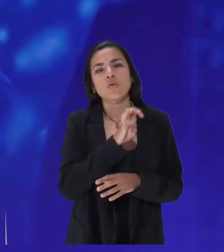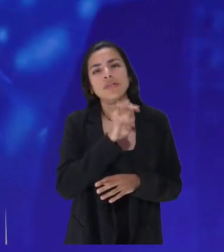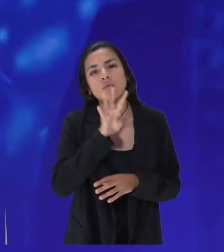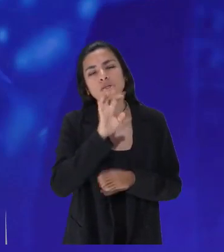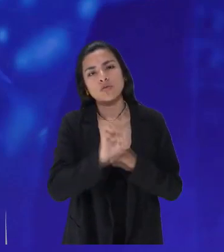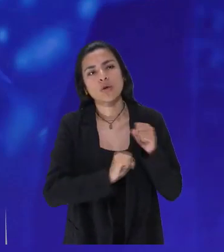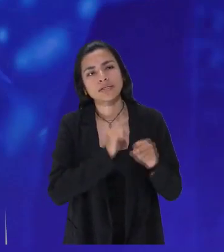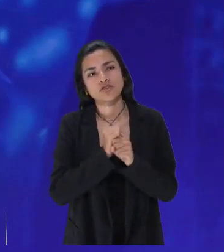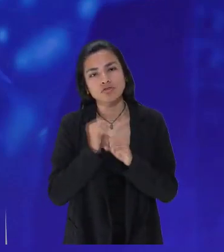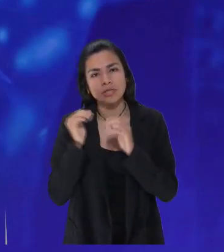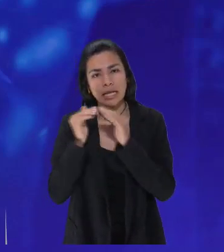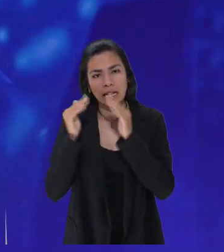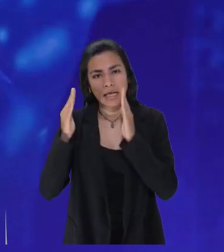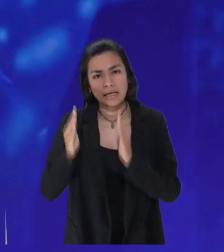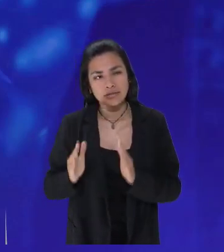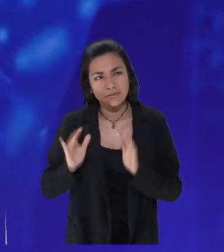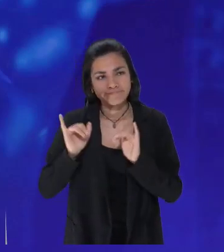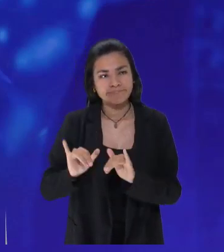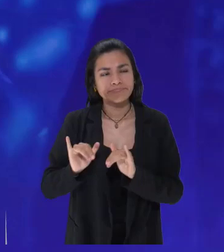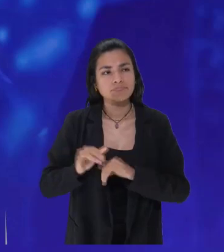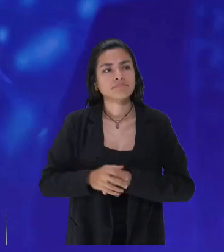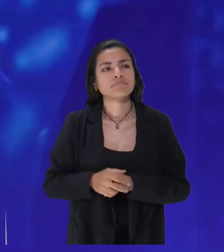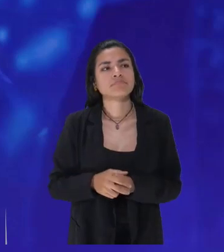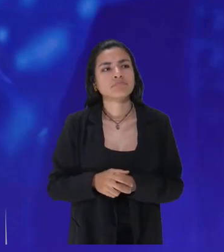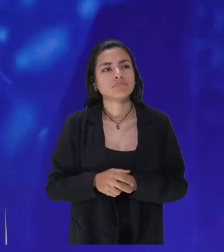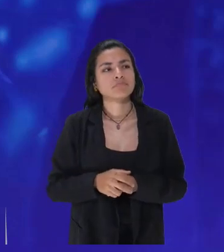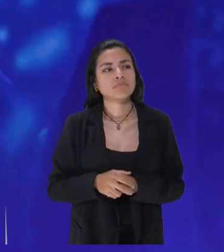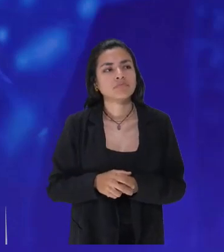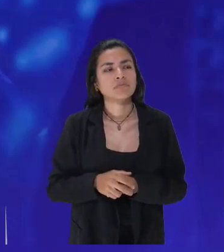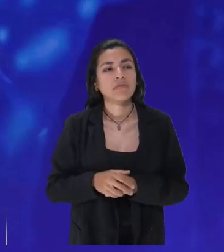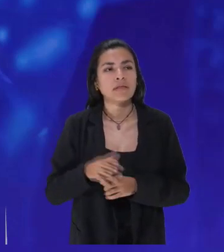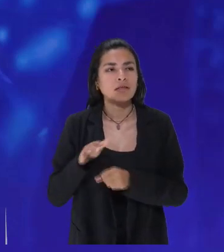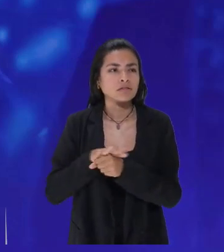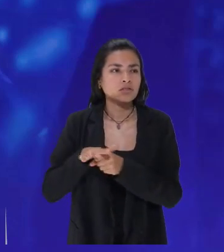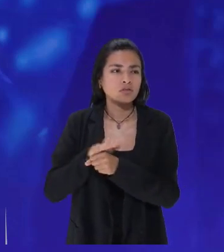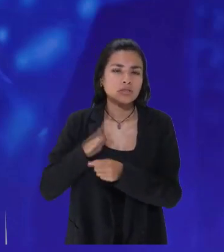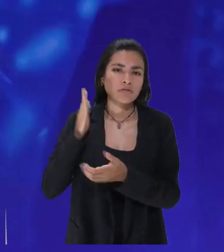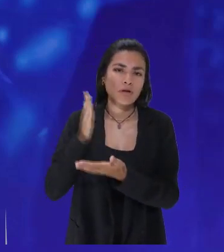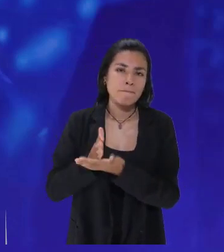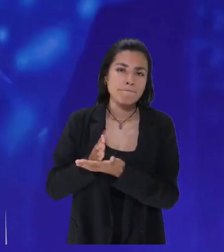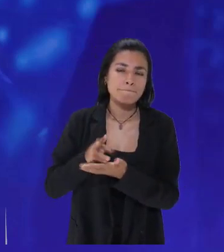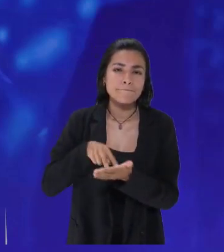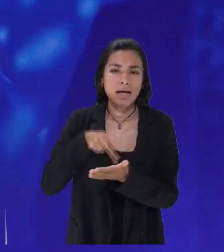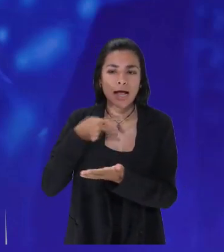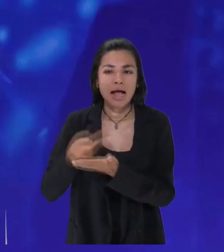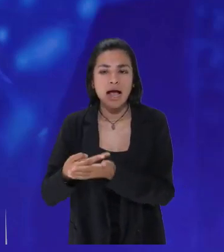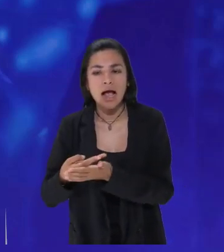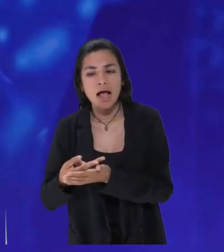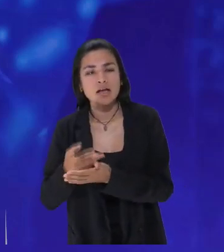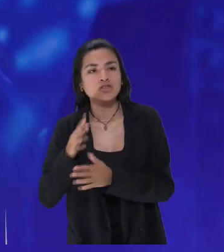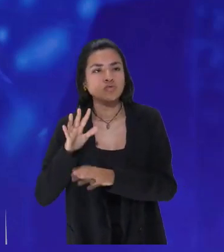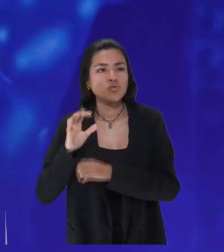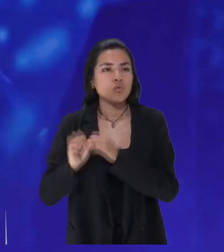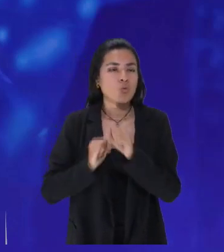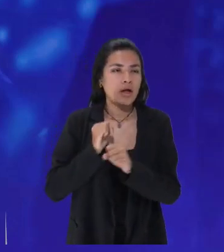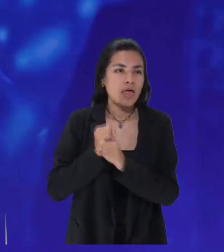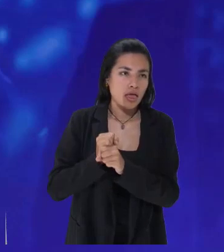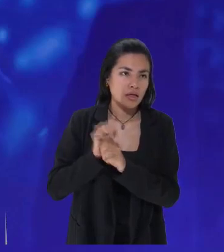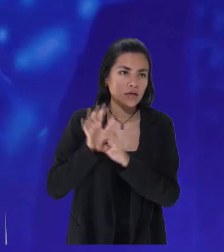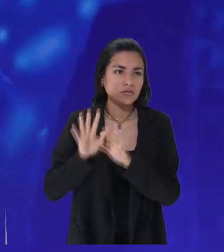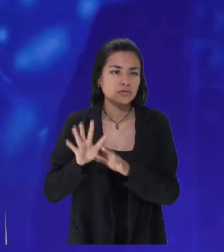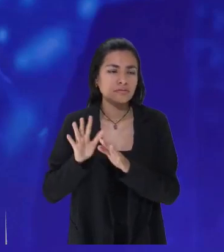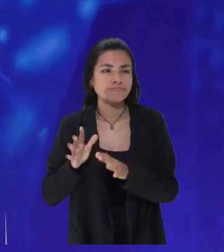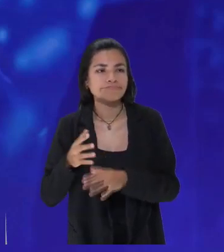en su casa, tiene un accidente medio pequeño, que se tropieza, se cae, por su edad se fractura la